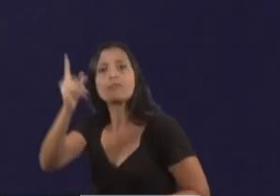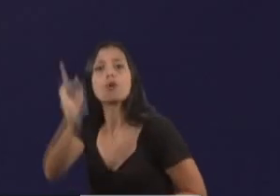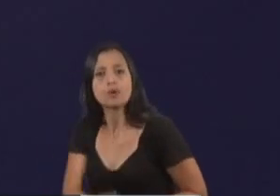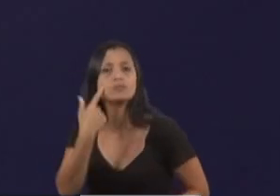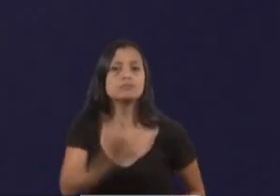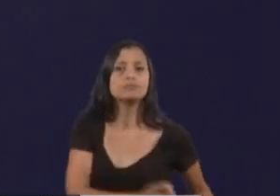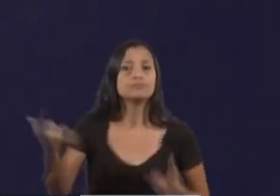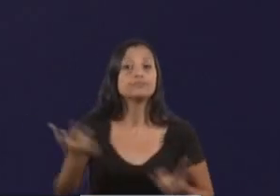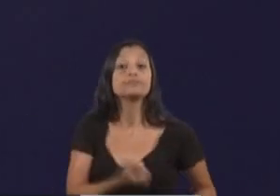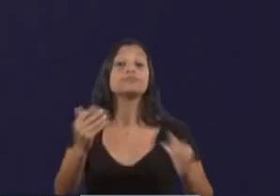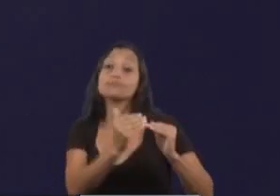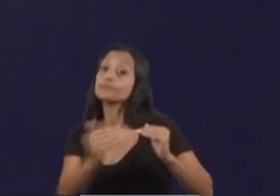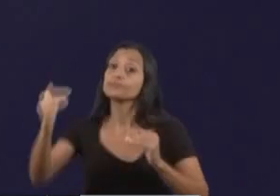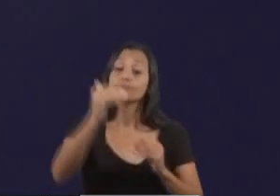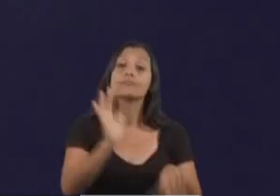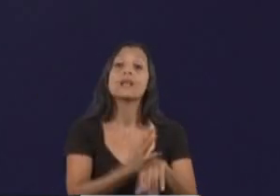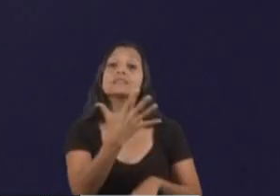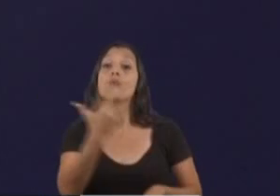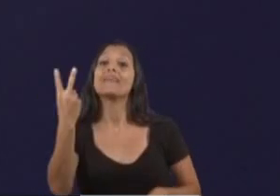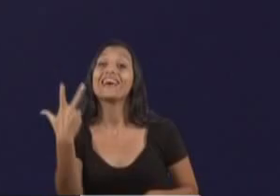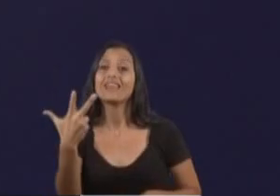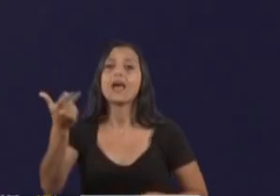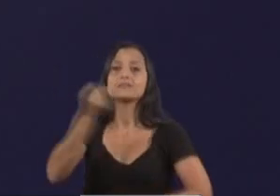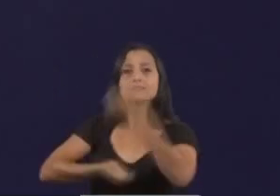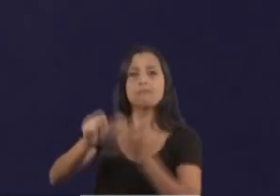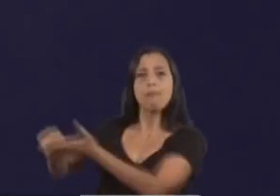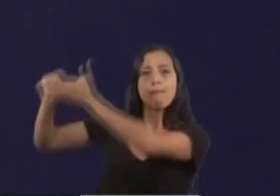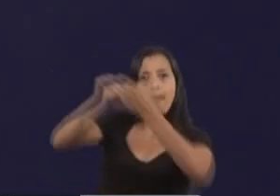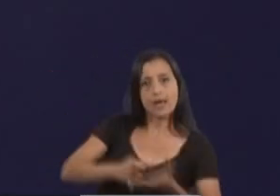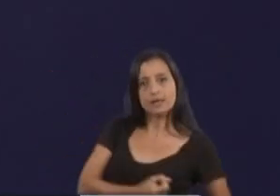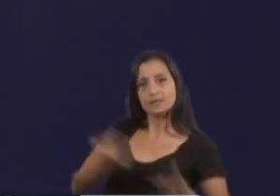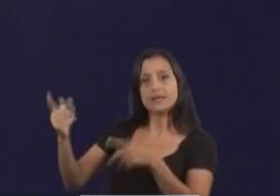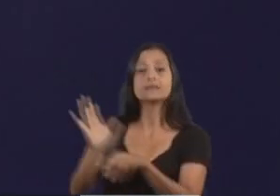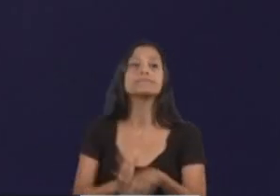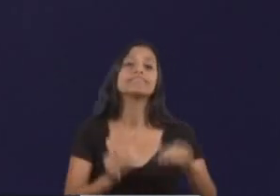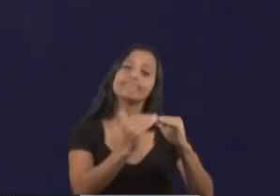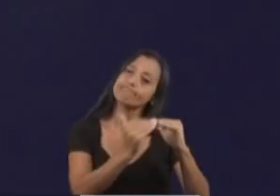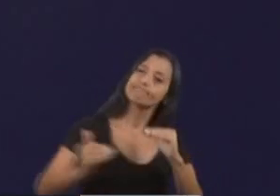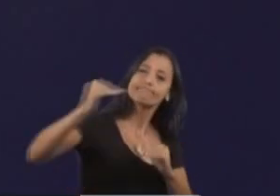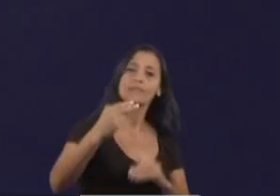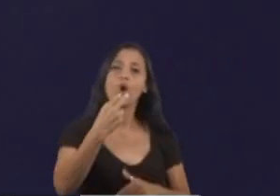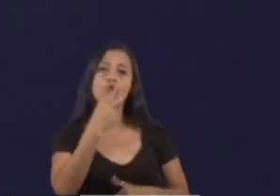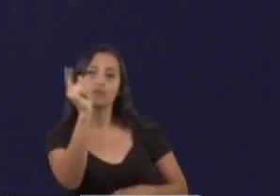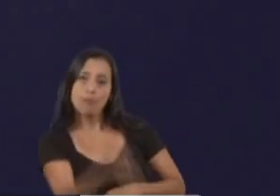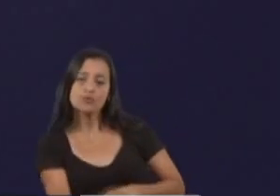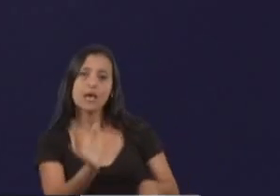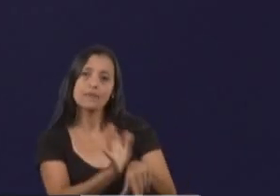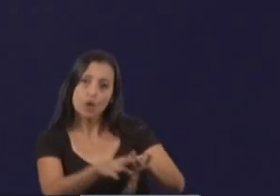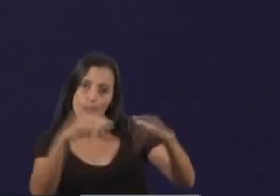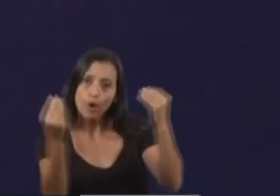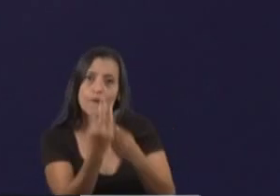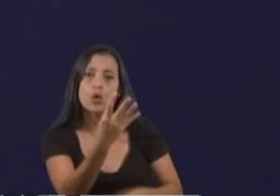29,4% se exportó a 53 mercados internacionales, 11 más que el año previo, que habían sido